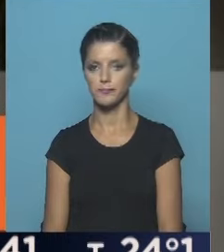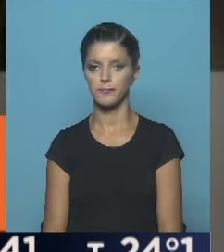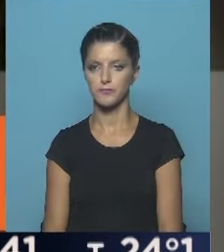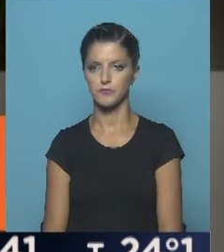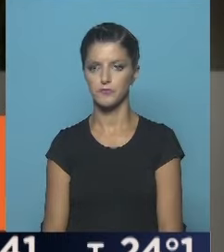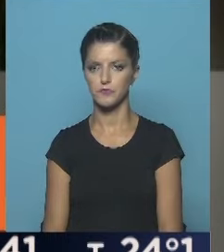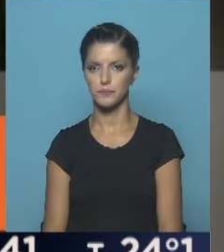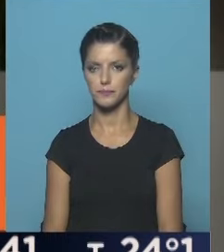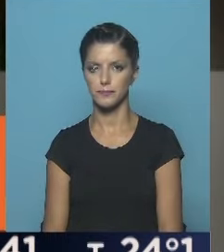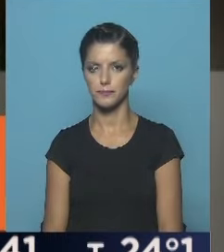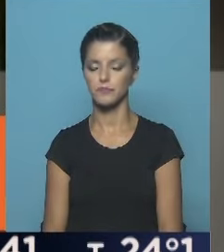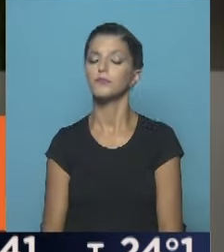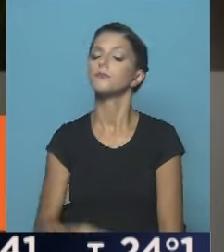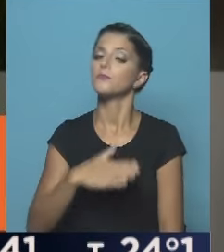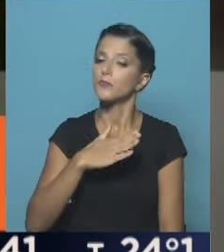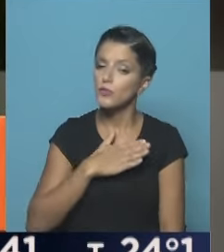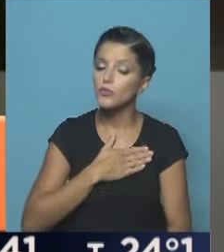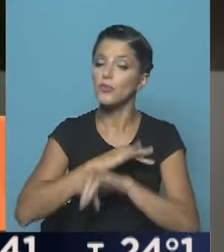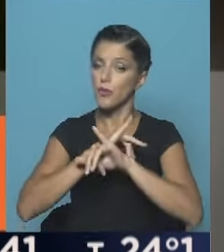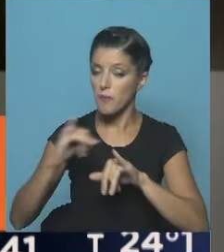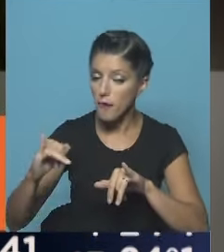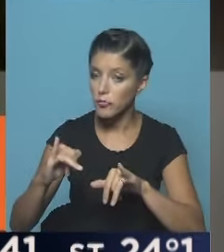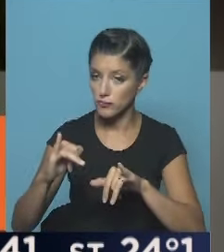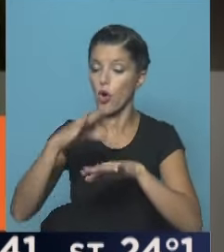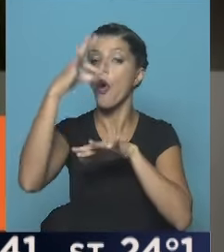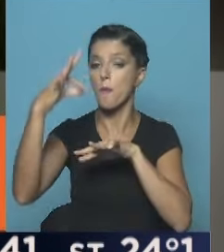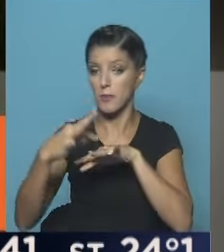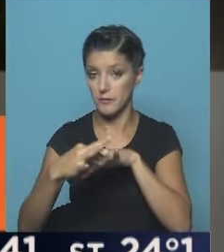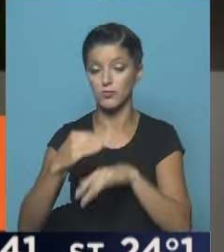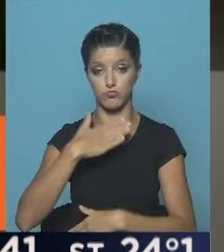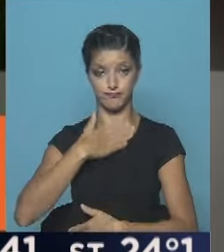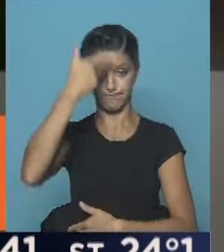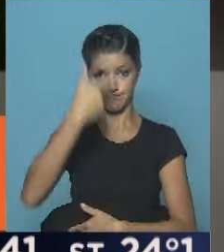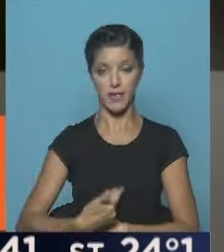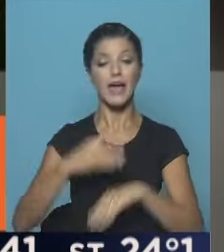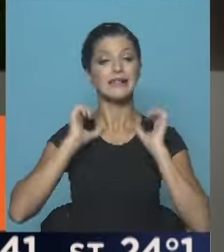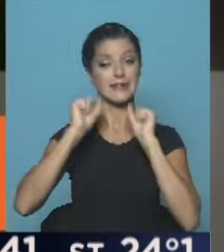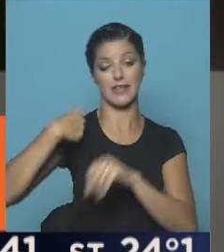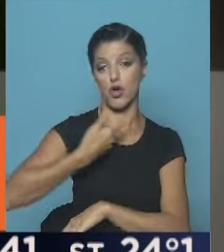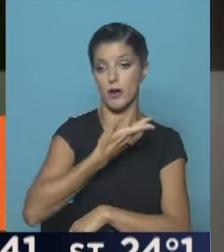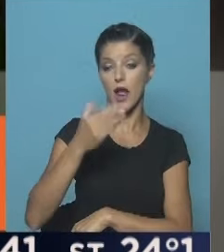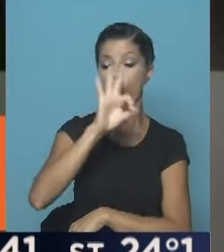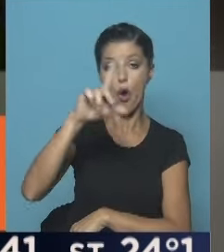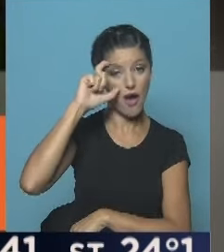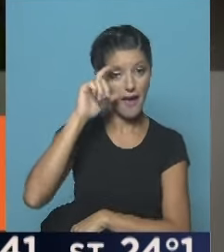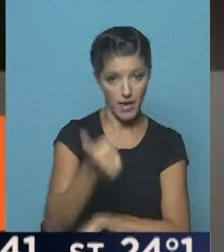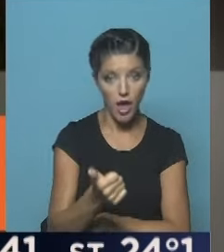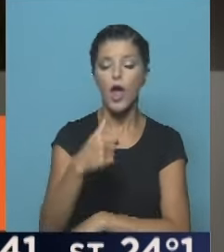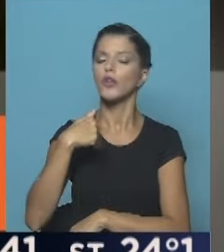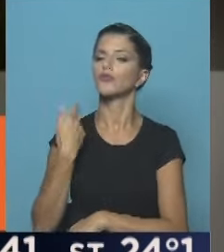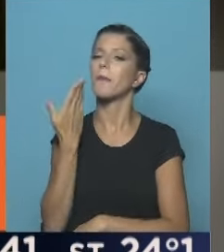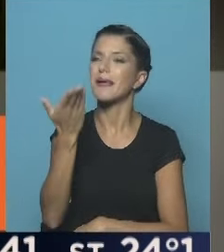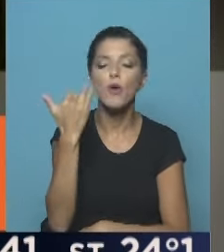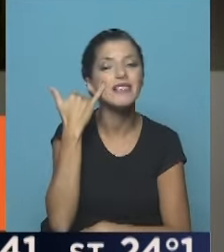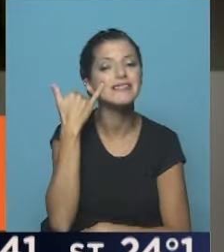Reiteramos nuestro compromiso como secretario general, el llamado que se ha hecho en forma urgente